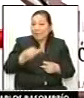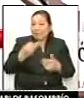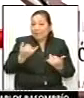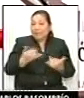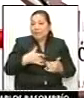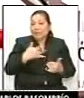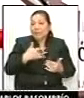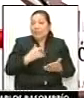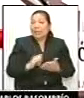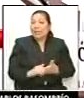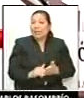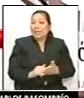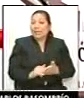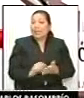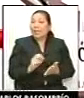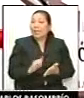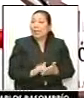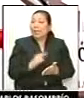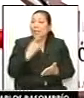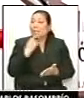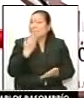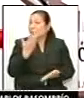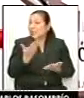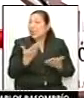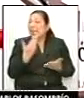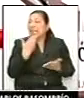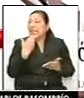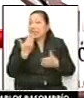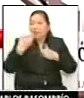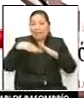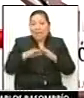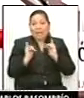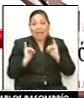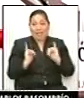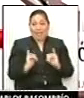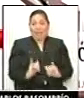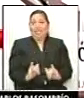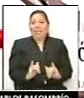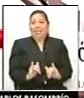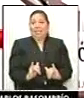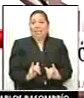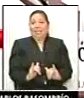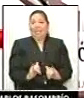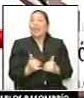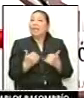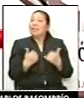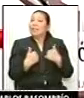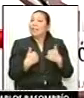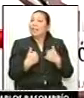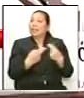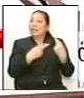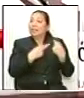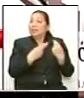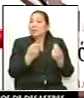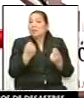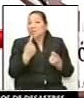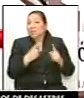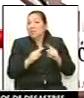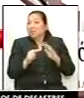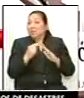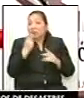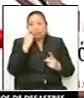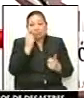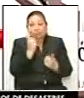el sentido de que la especialidad lo que supone es que quienes integren ahí deberán asumir, entiendo, algún nivel